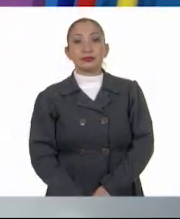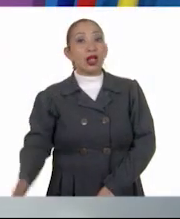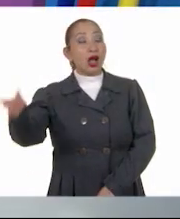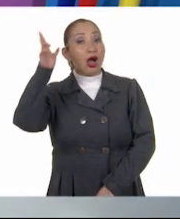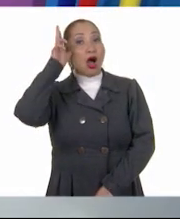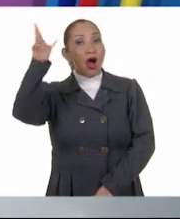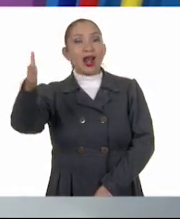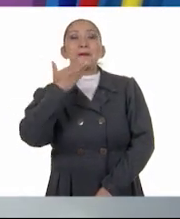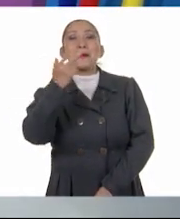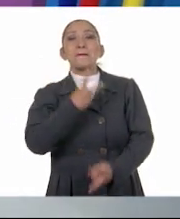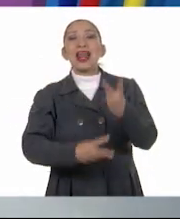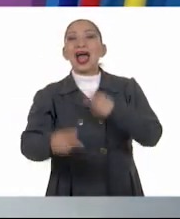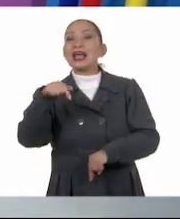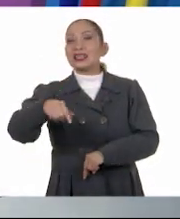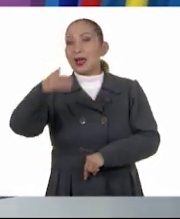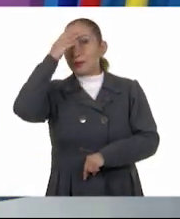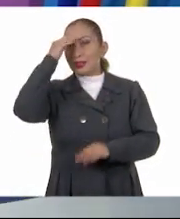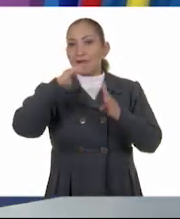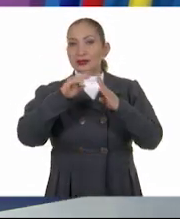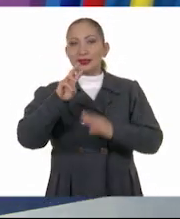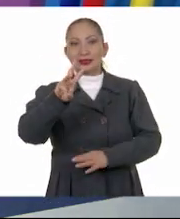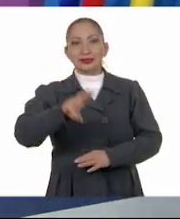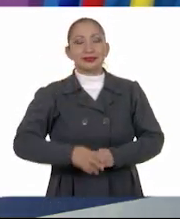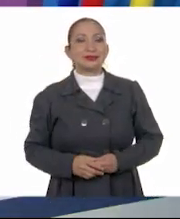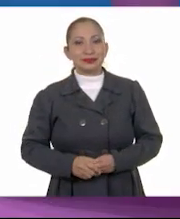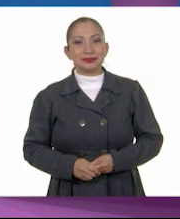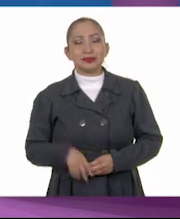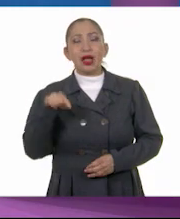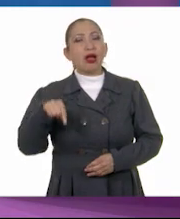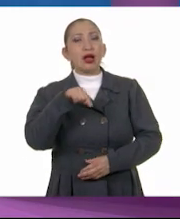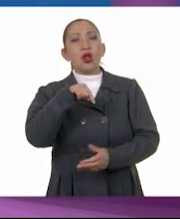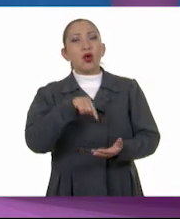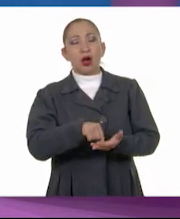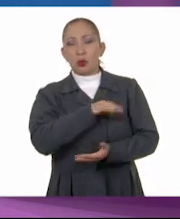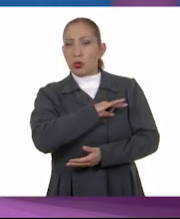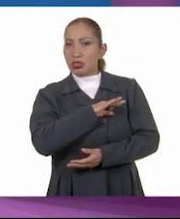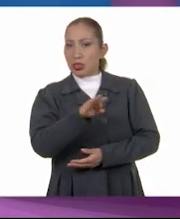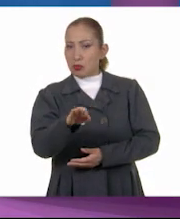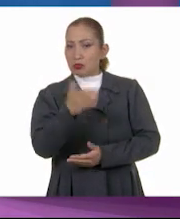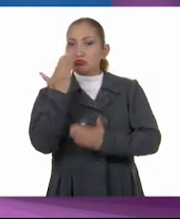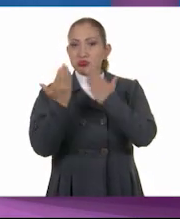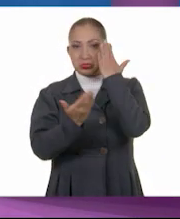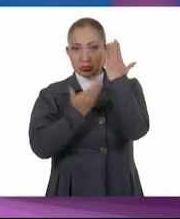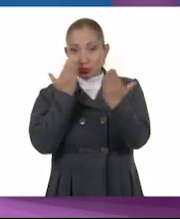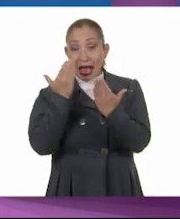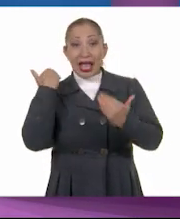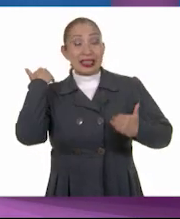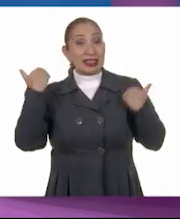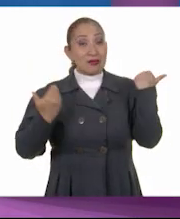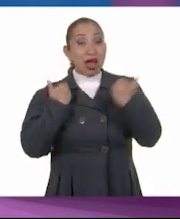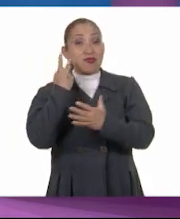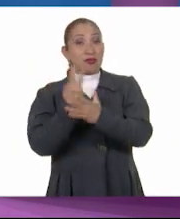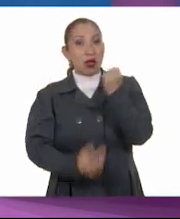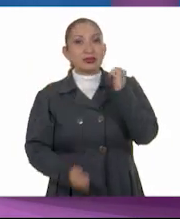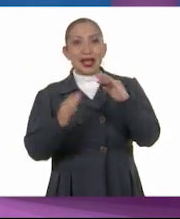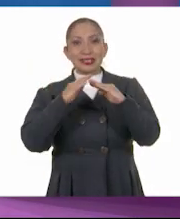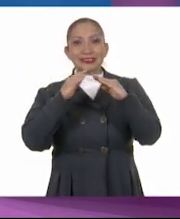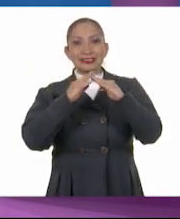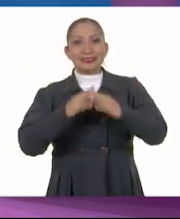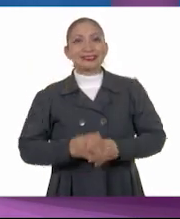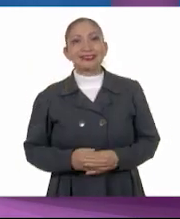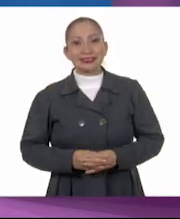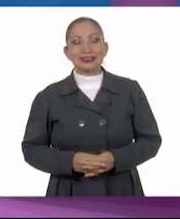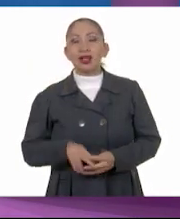Hola, les damos la bienvenida a Aprende en Casa 3, un espacio en el que vamos a poder estudiar y divertirnos desde nuestros